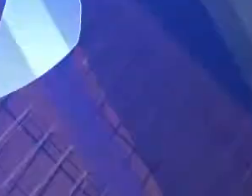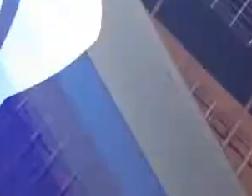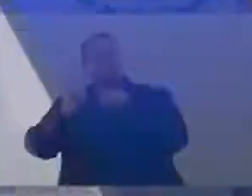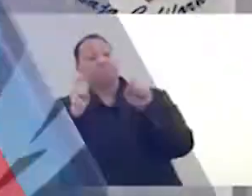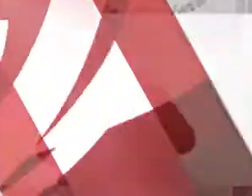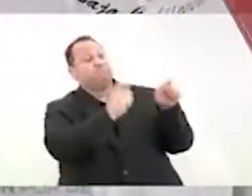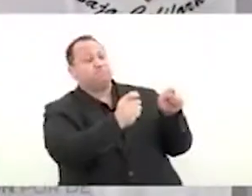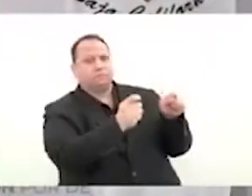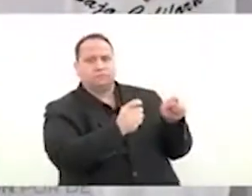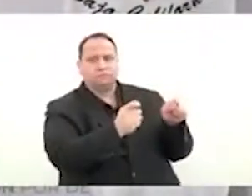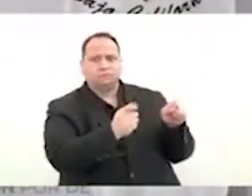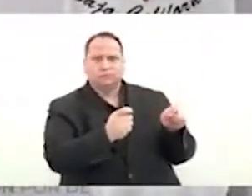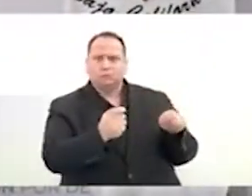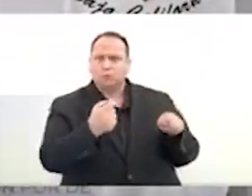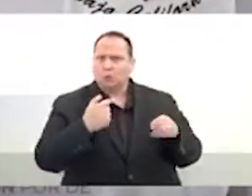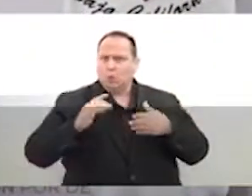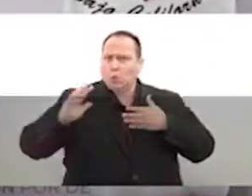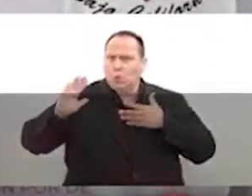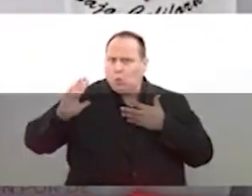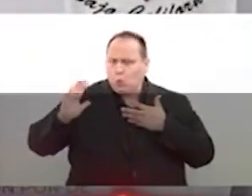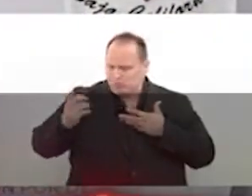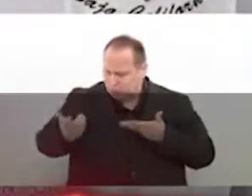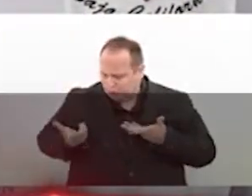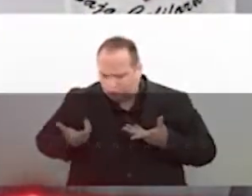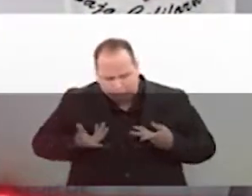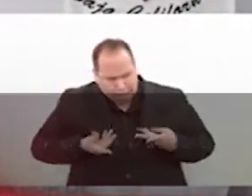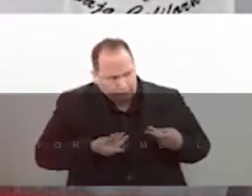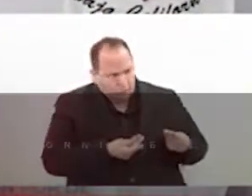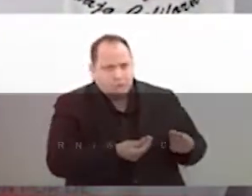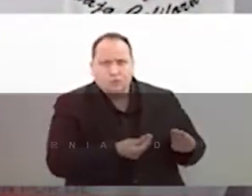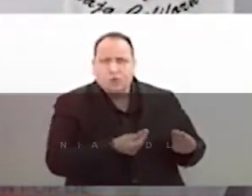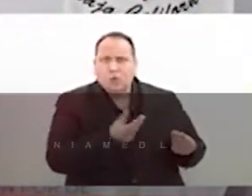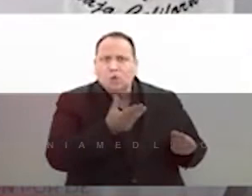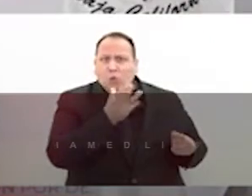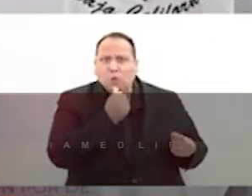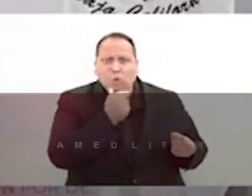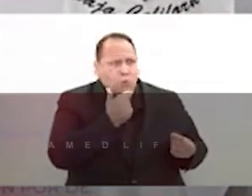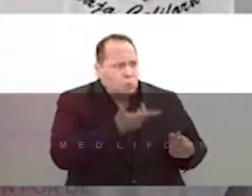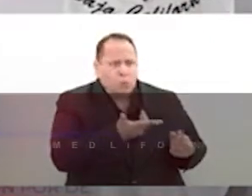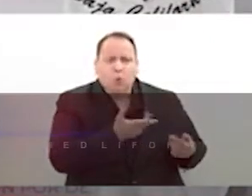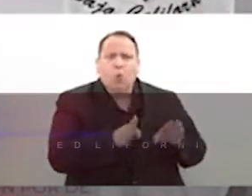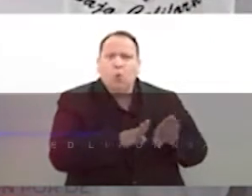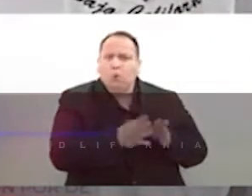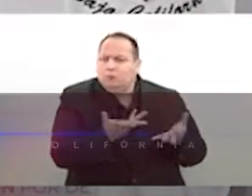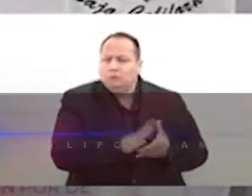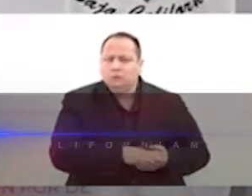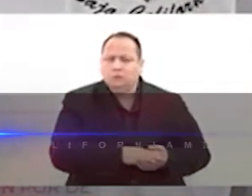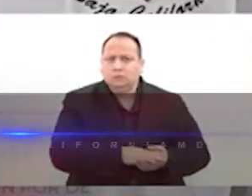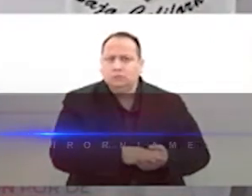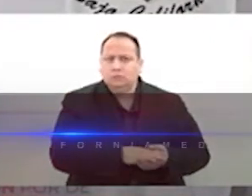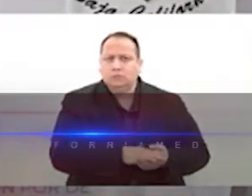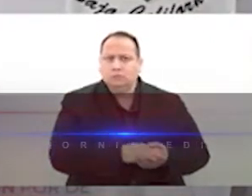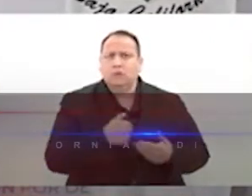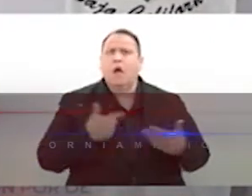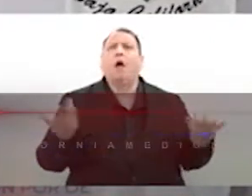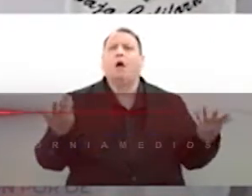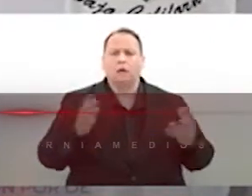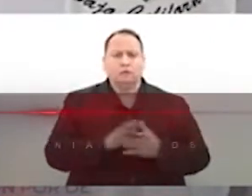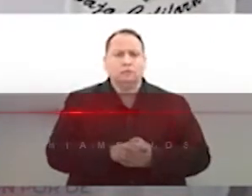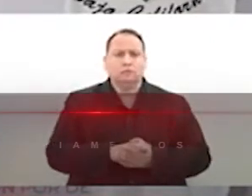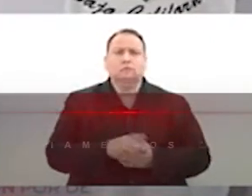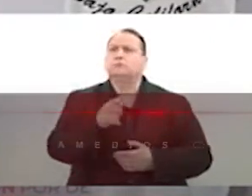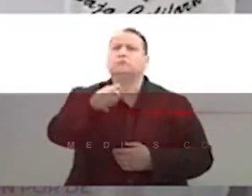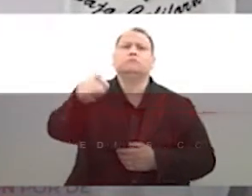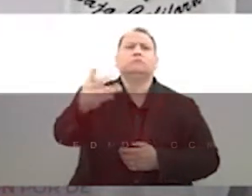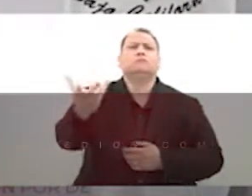todo el estado. Yo no puedo comprometer los recursos del ACE de los bajacalifornianos. Pues, ¿qué hacía? A ver, ¿qué hubieran